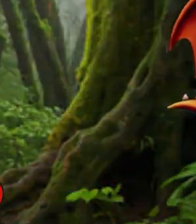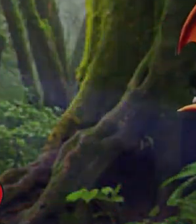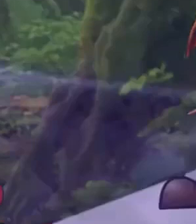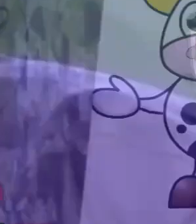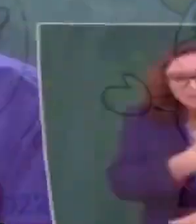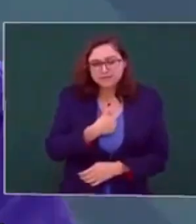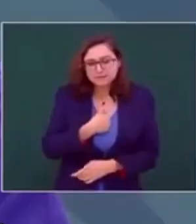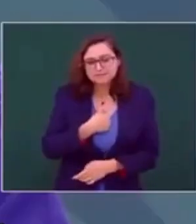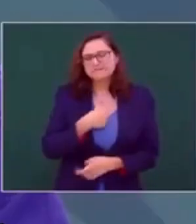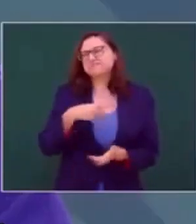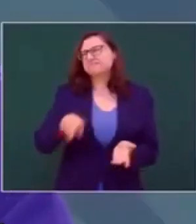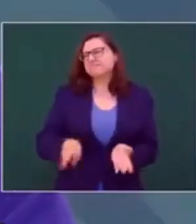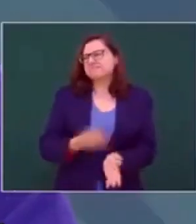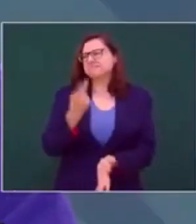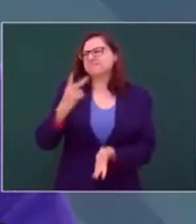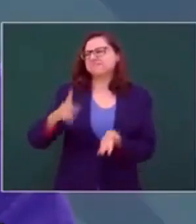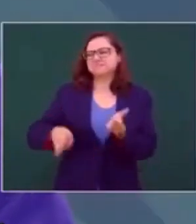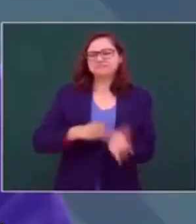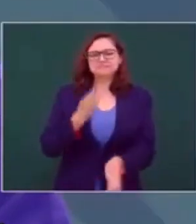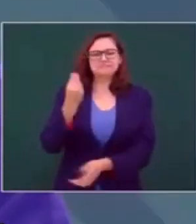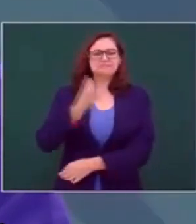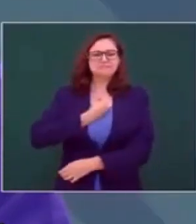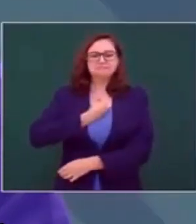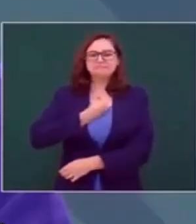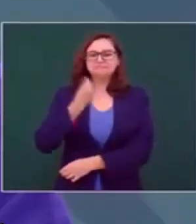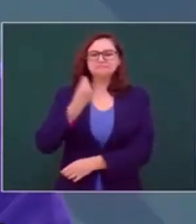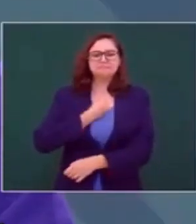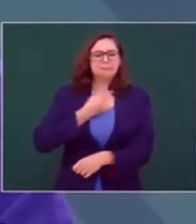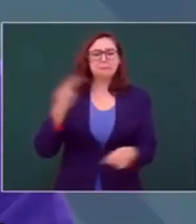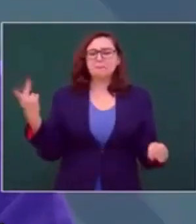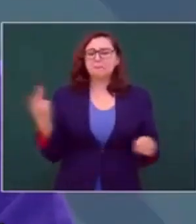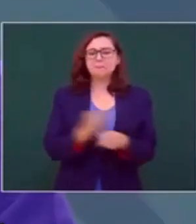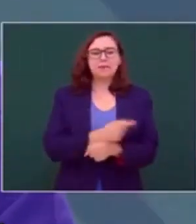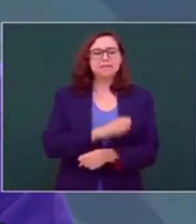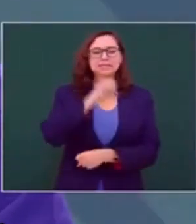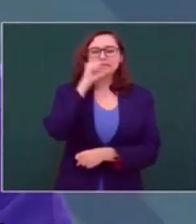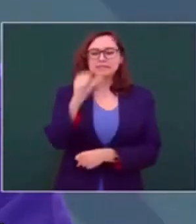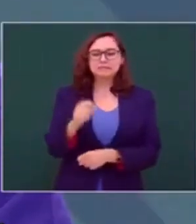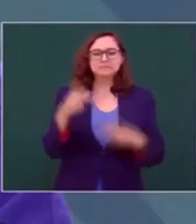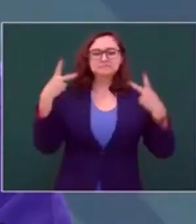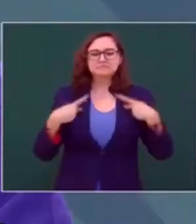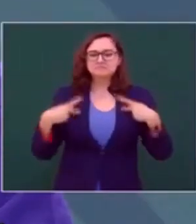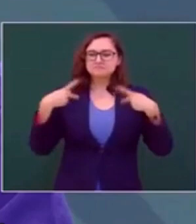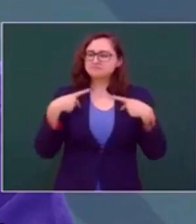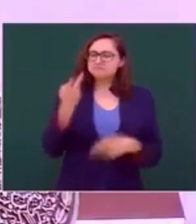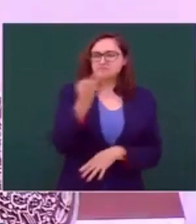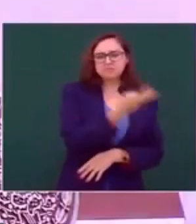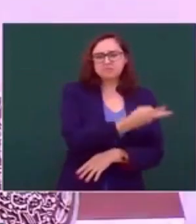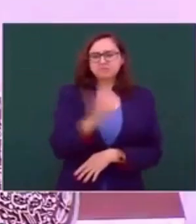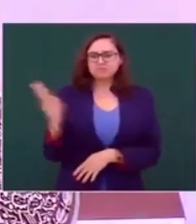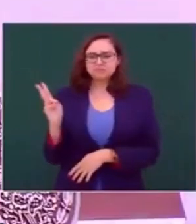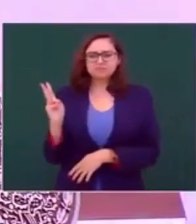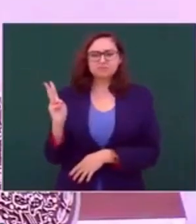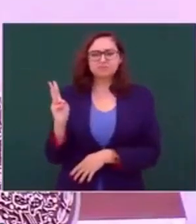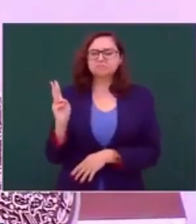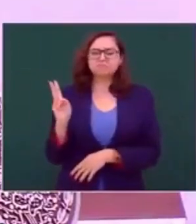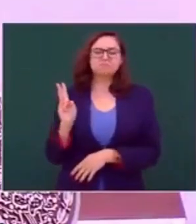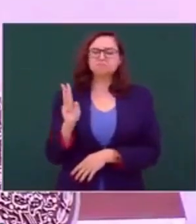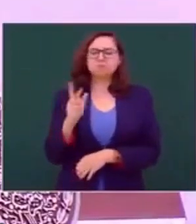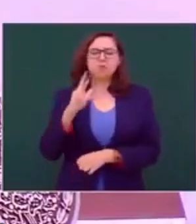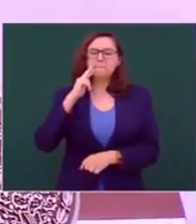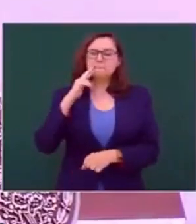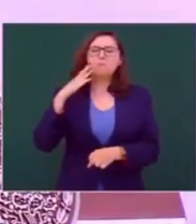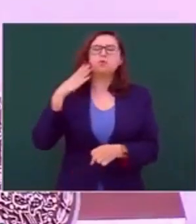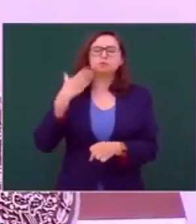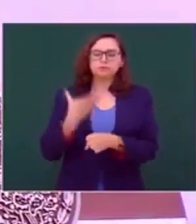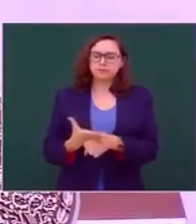y no pasa nada la gente es muy responsable y el que lucha por la